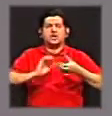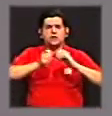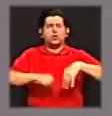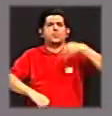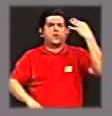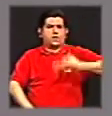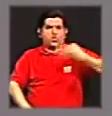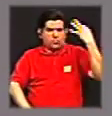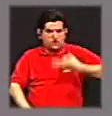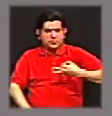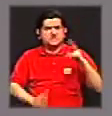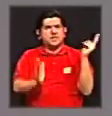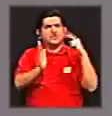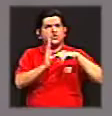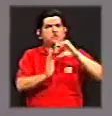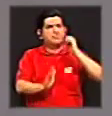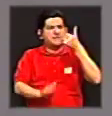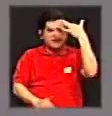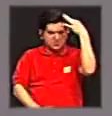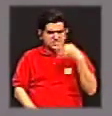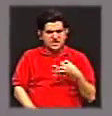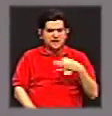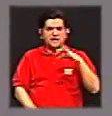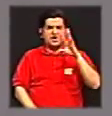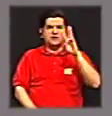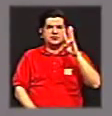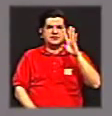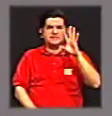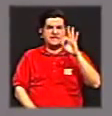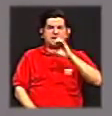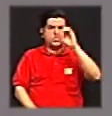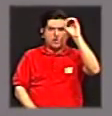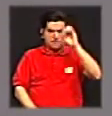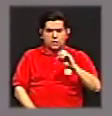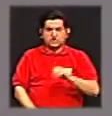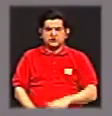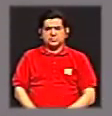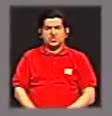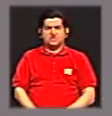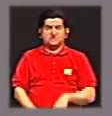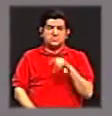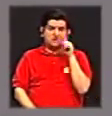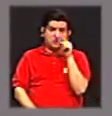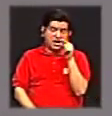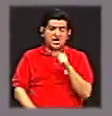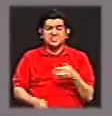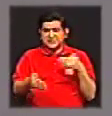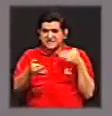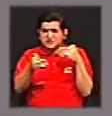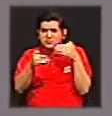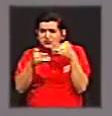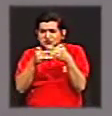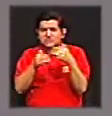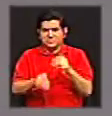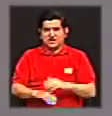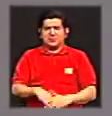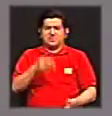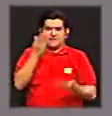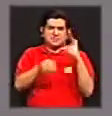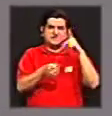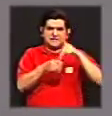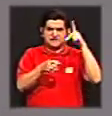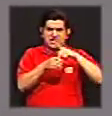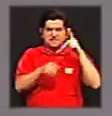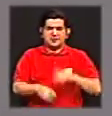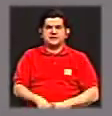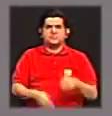oficial para 2010, si no me equivoco, era el 69%. Entonces, sería bastante cercano a la participación